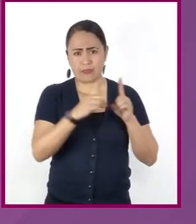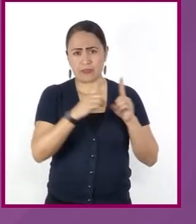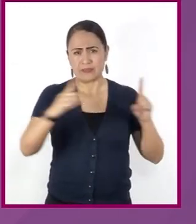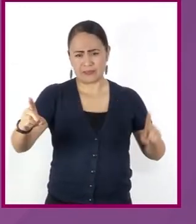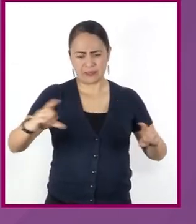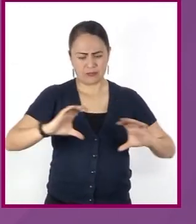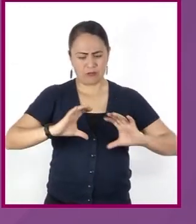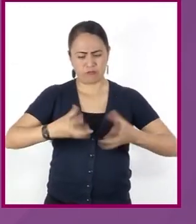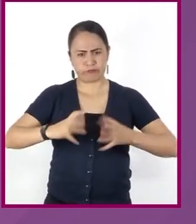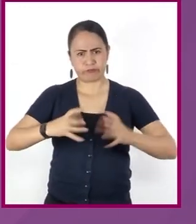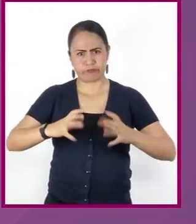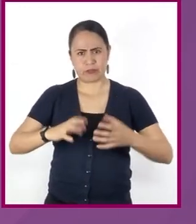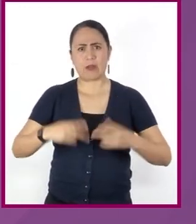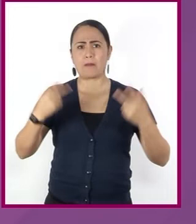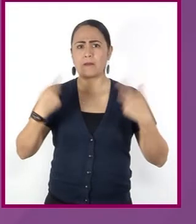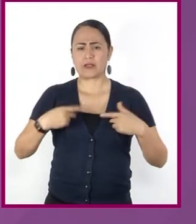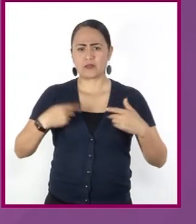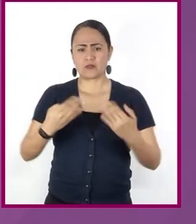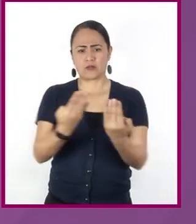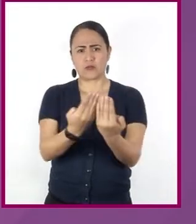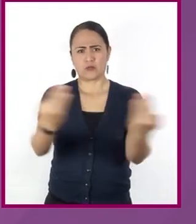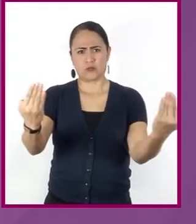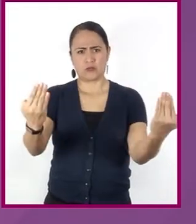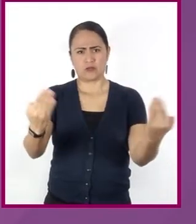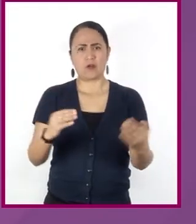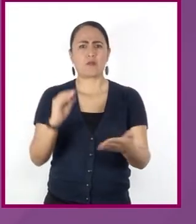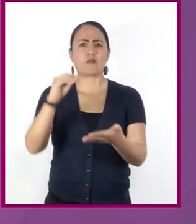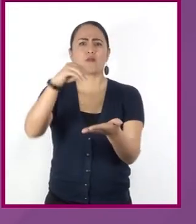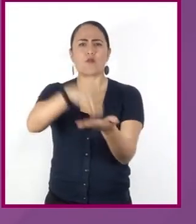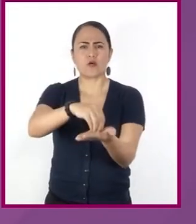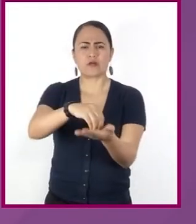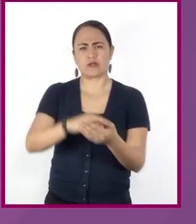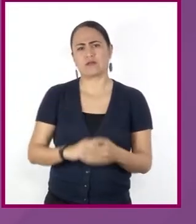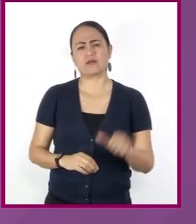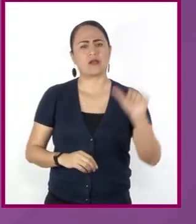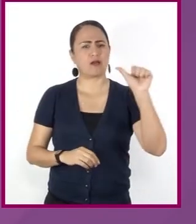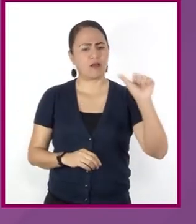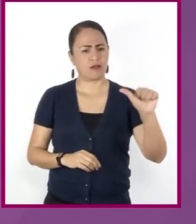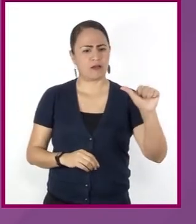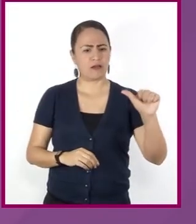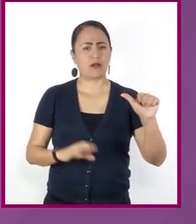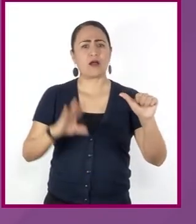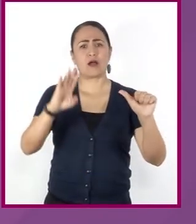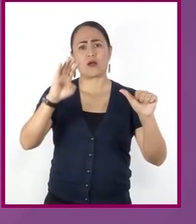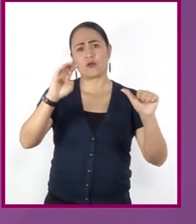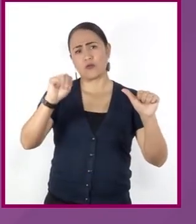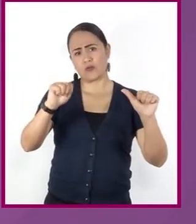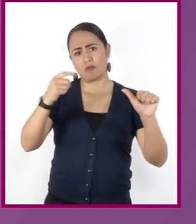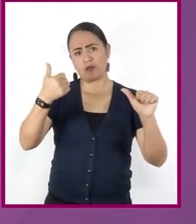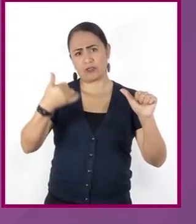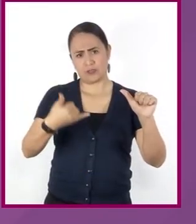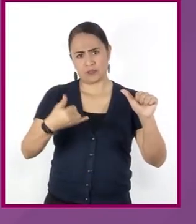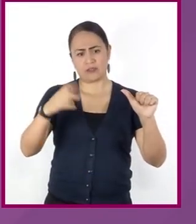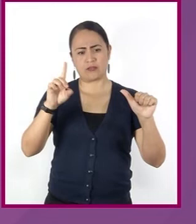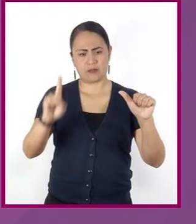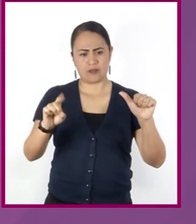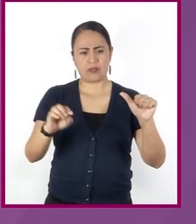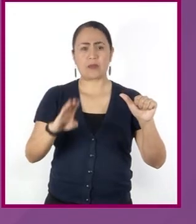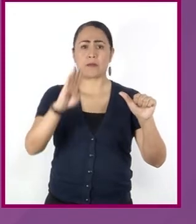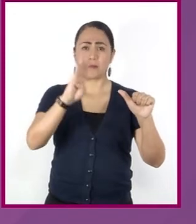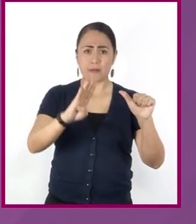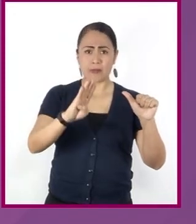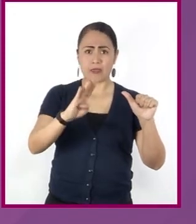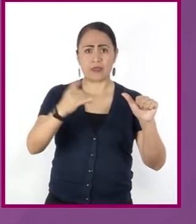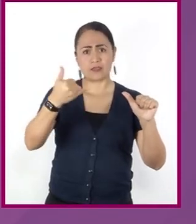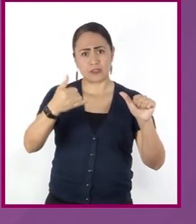del balón ponen los jugadores la barrera? Inciso A, 9 yardas. Inciso B,